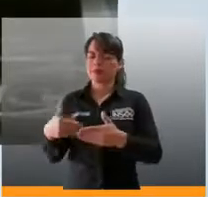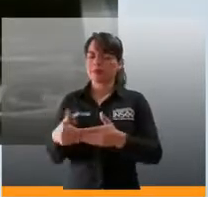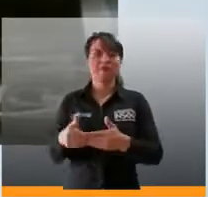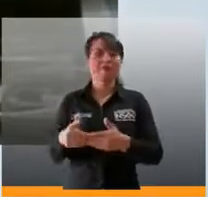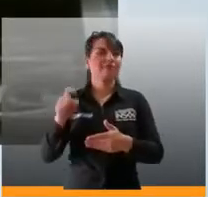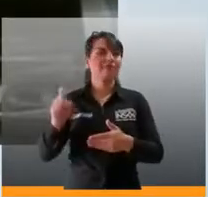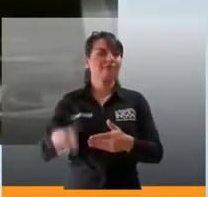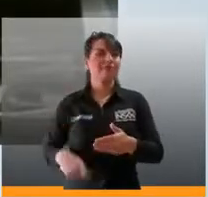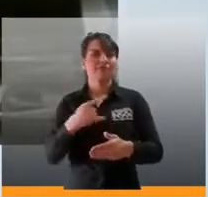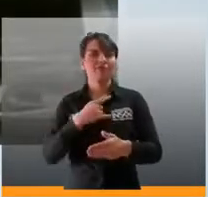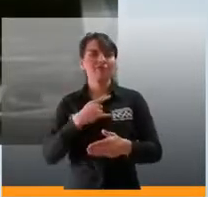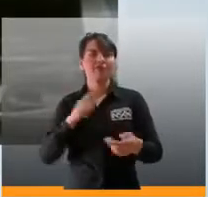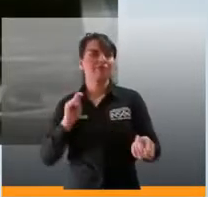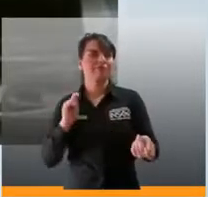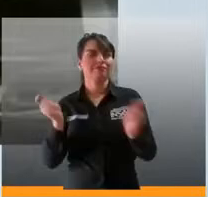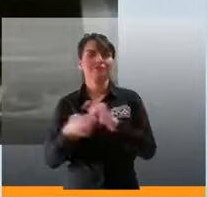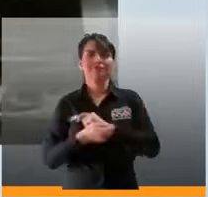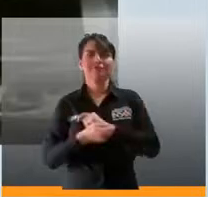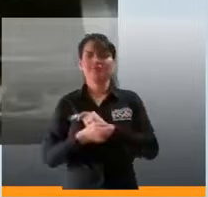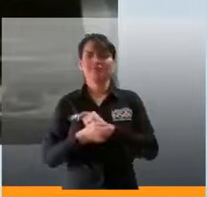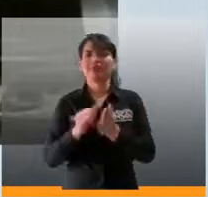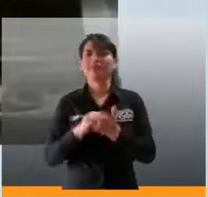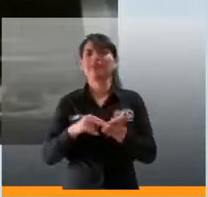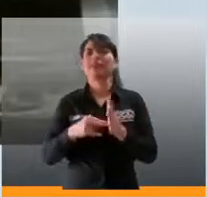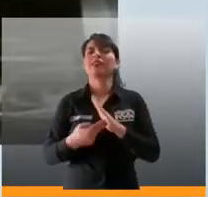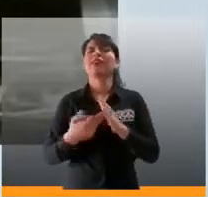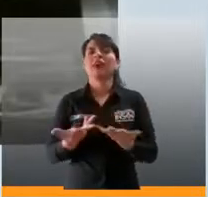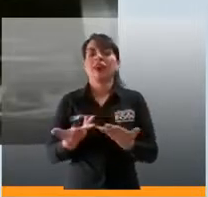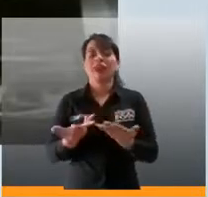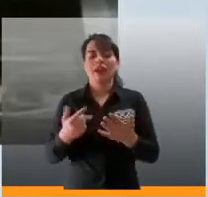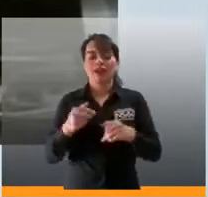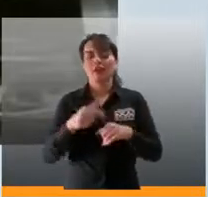tuvimos que subirnos a un tren en movimiento.